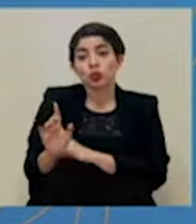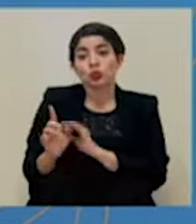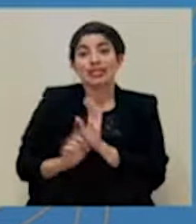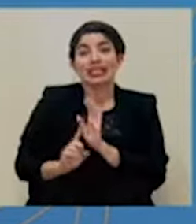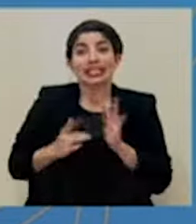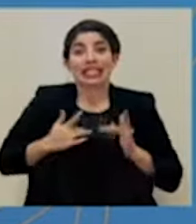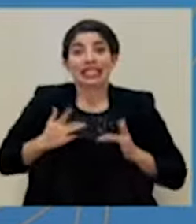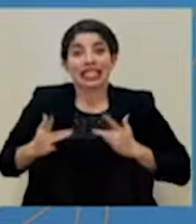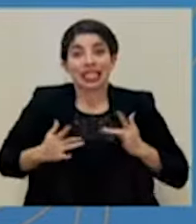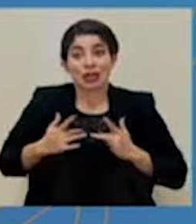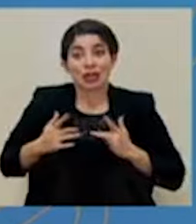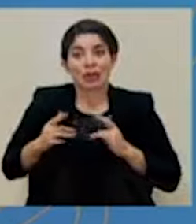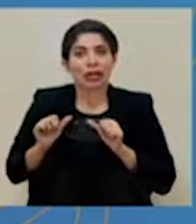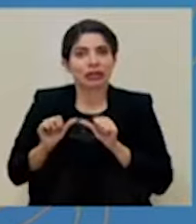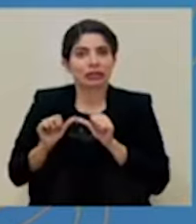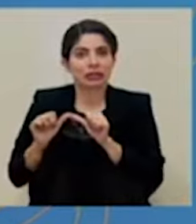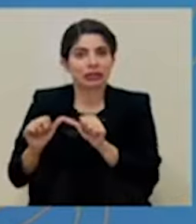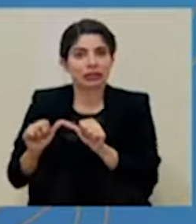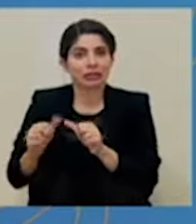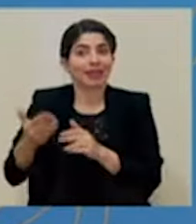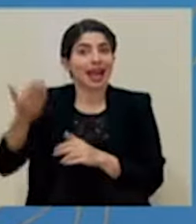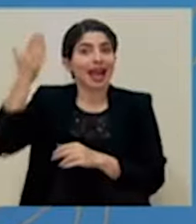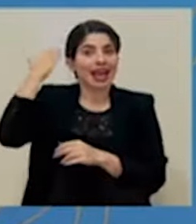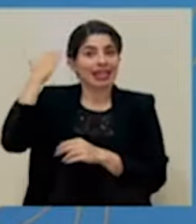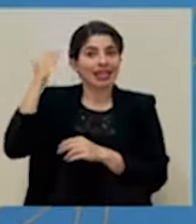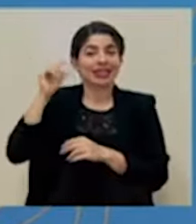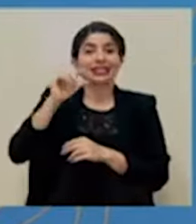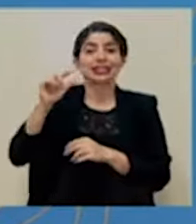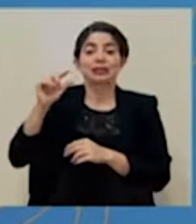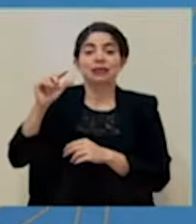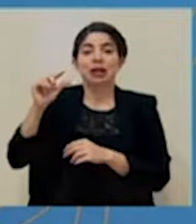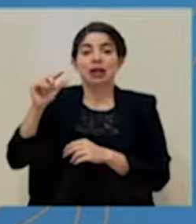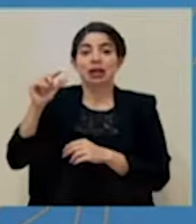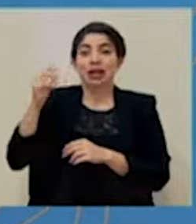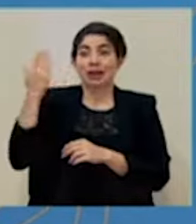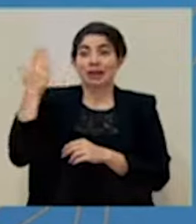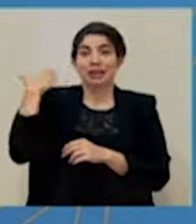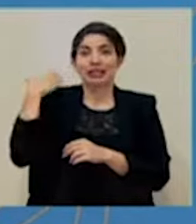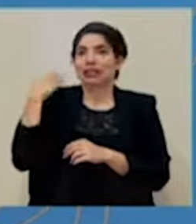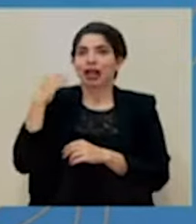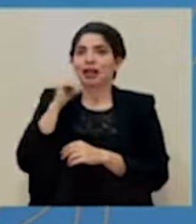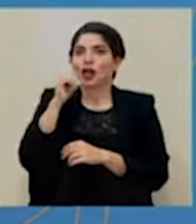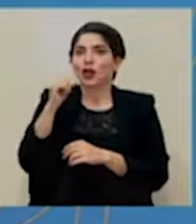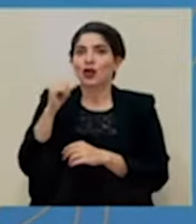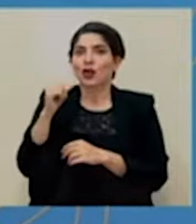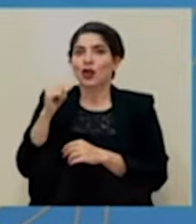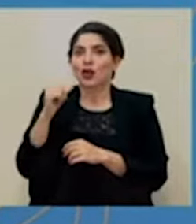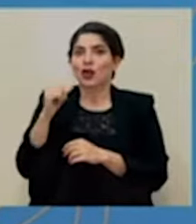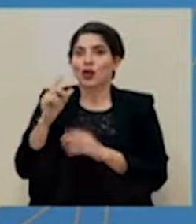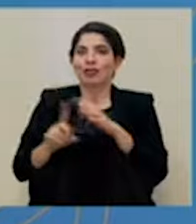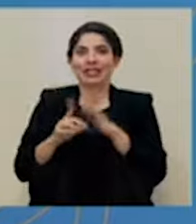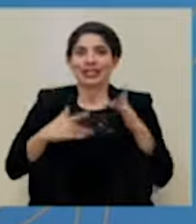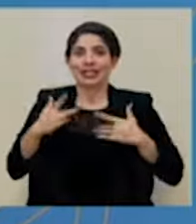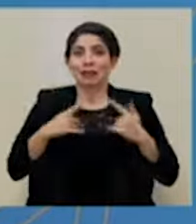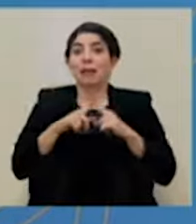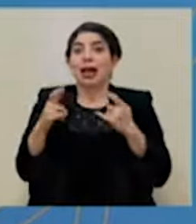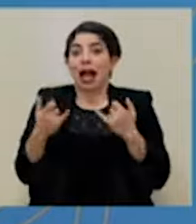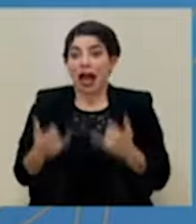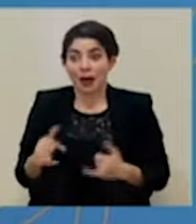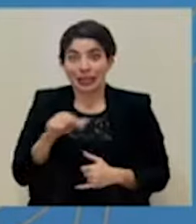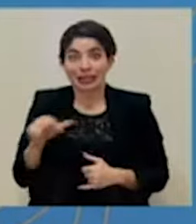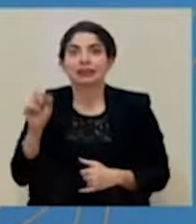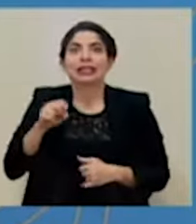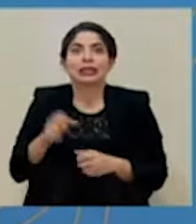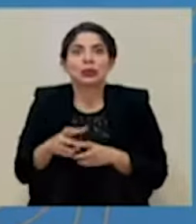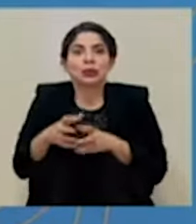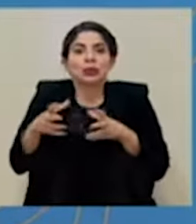sindrómica, no la tenía en la semana epidemiológica que recién termina, pero sí lo tiene para esta semana